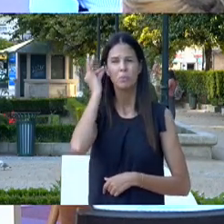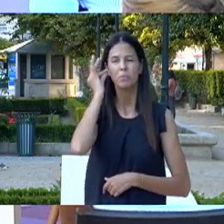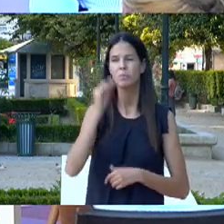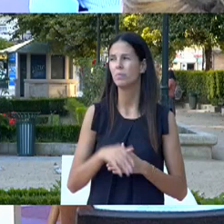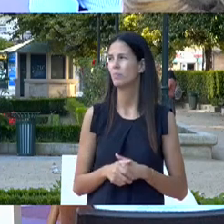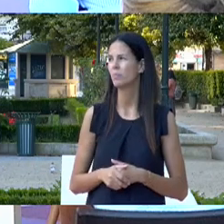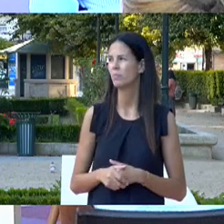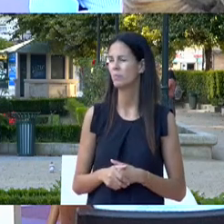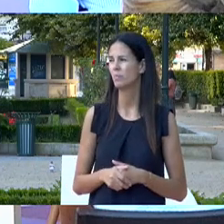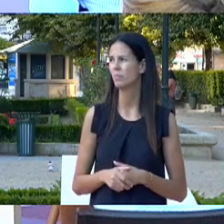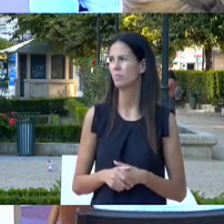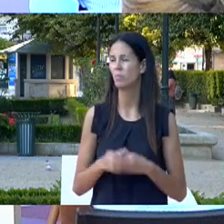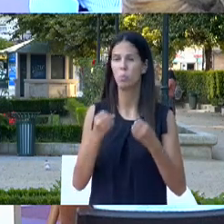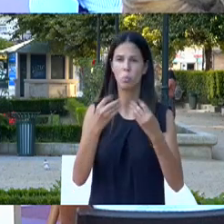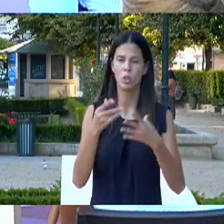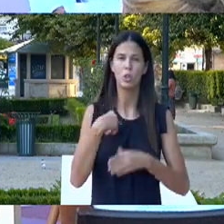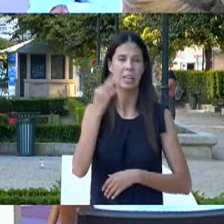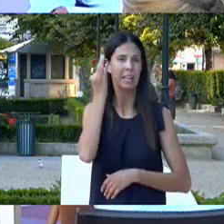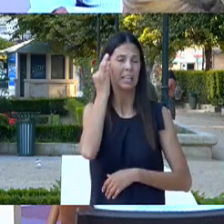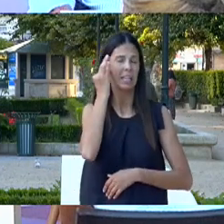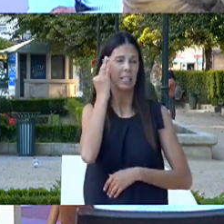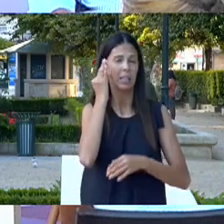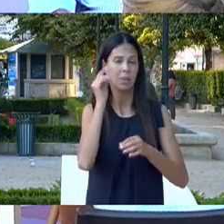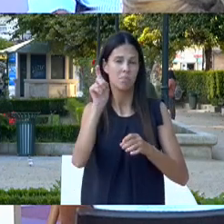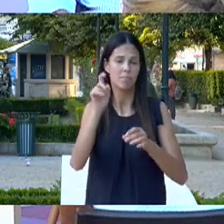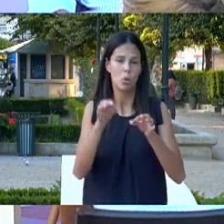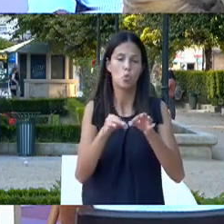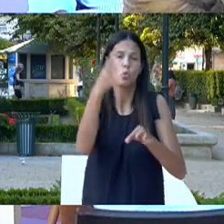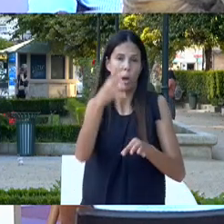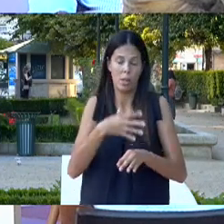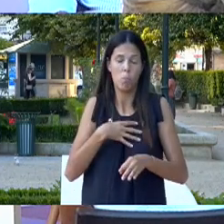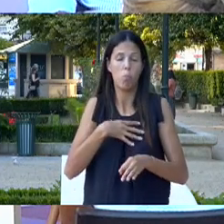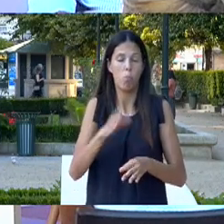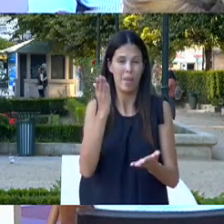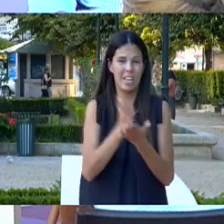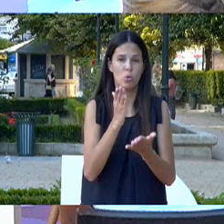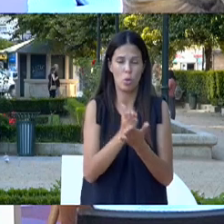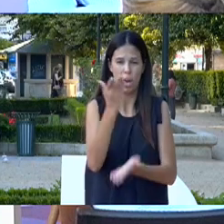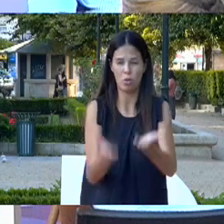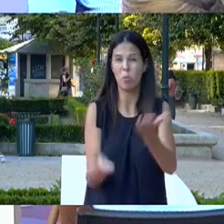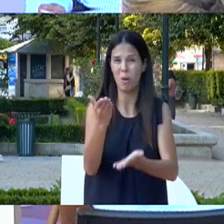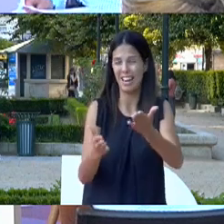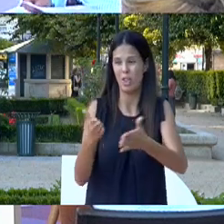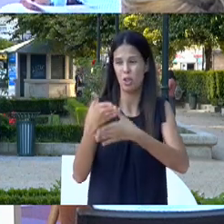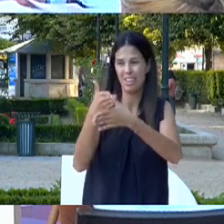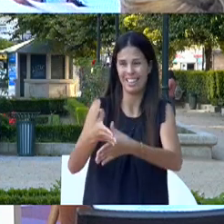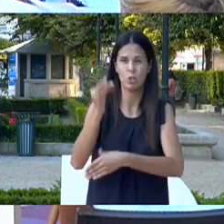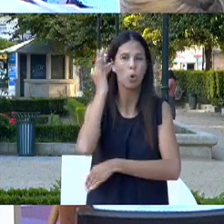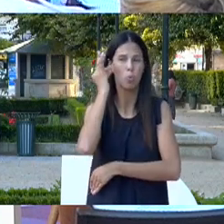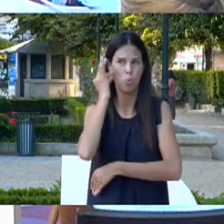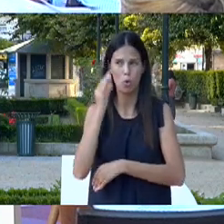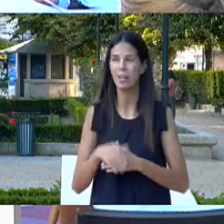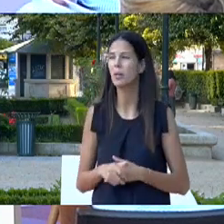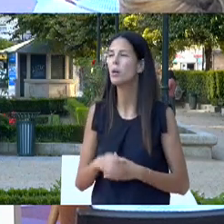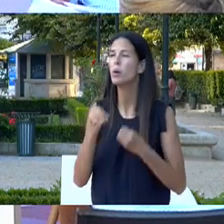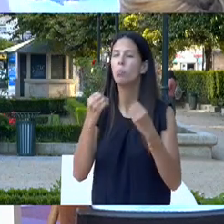bueno, privilegiada no tema de poder estudiar con respecto a otras monjas de su época. Sí, bueno, antes de